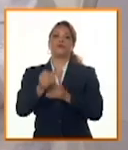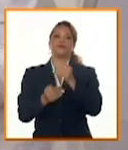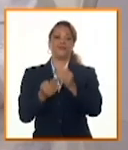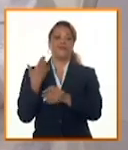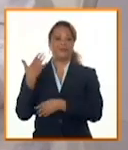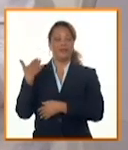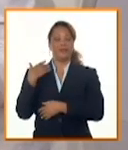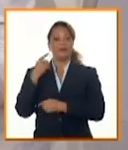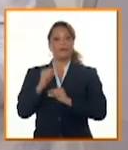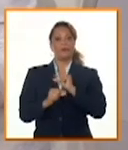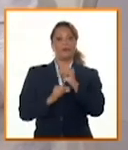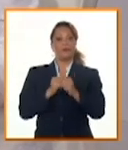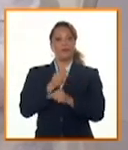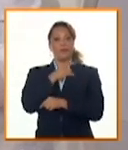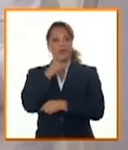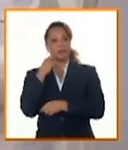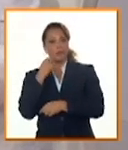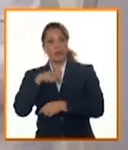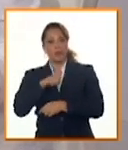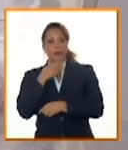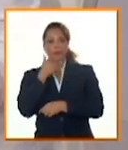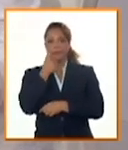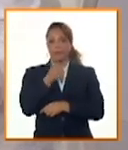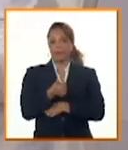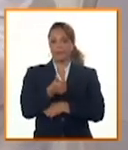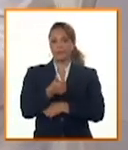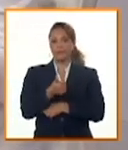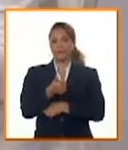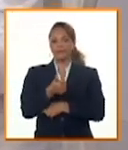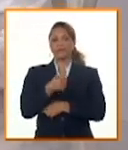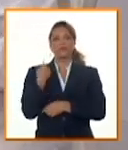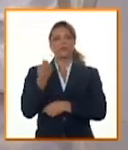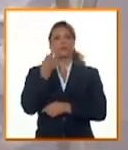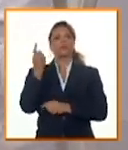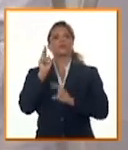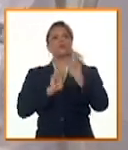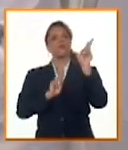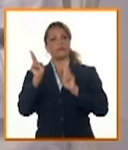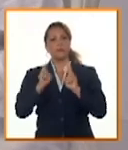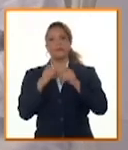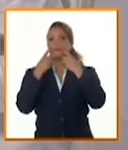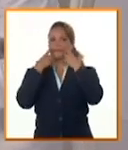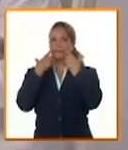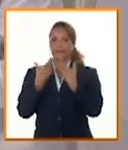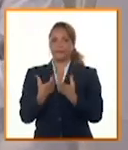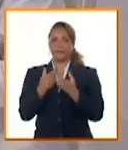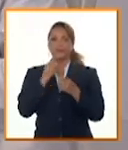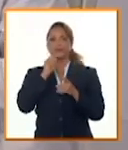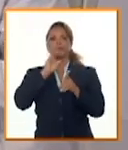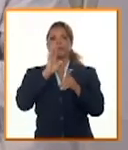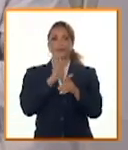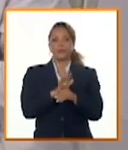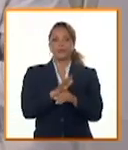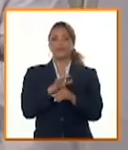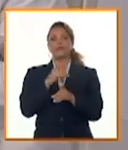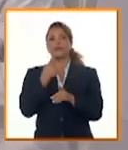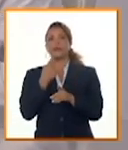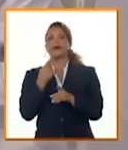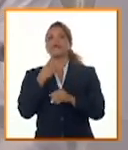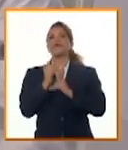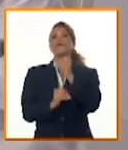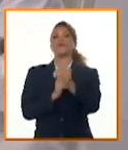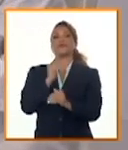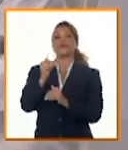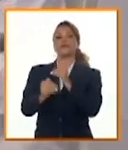y coincidimos todo en que era necesario importante y que bueno teníamos ya las condiciones para iniciar un proceso que repito